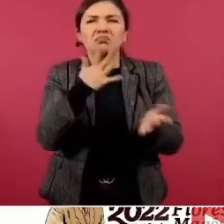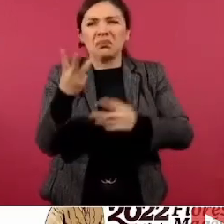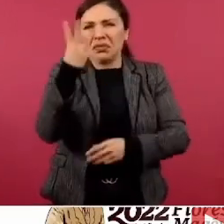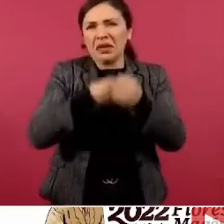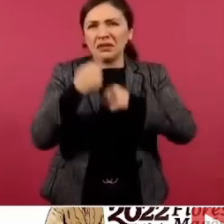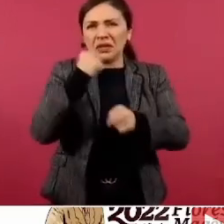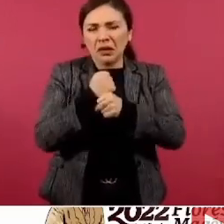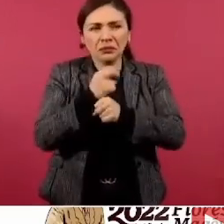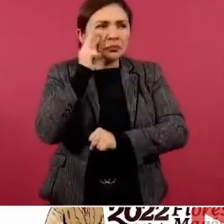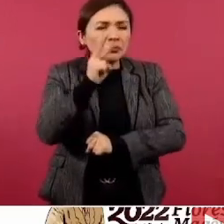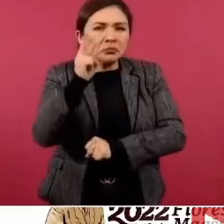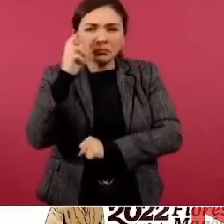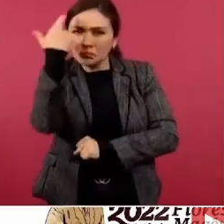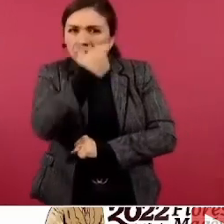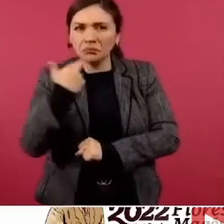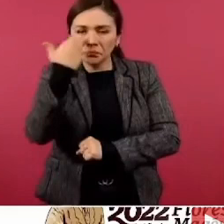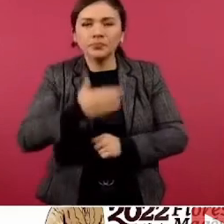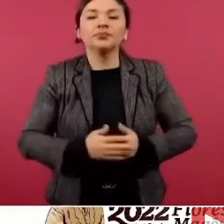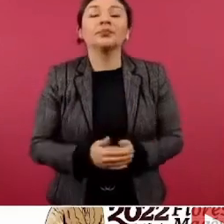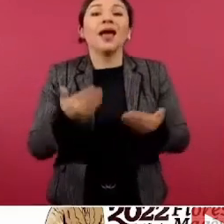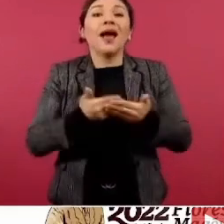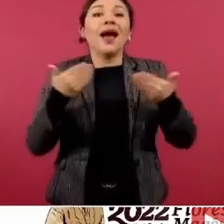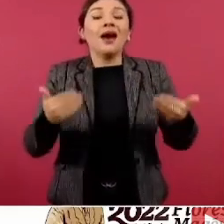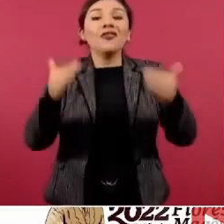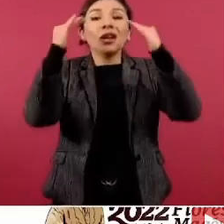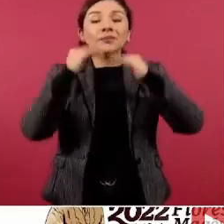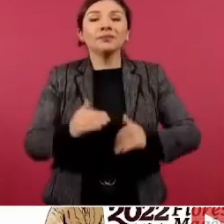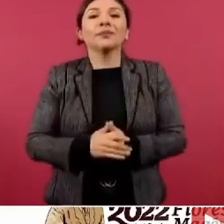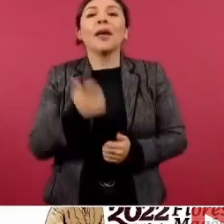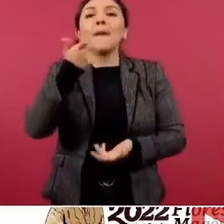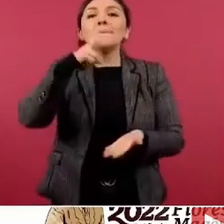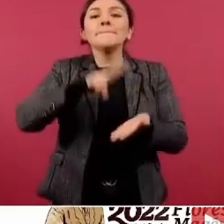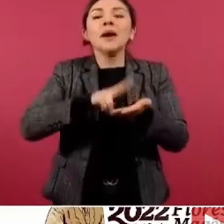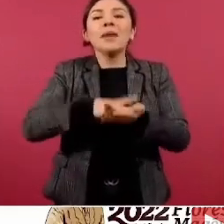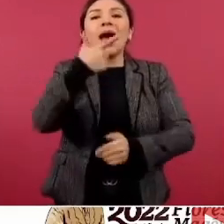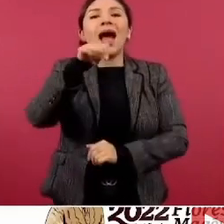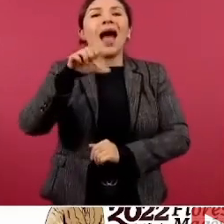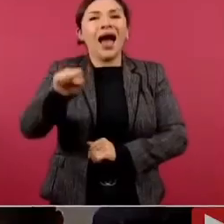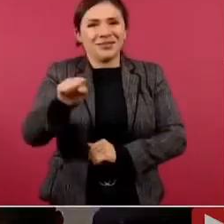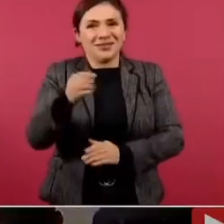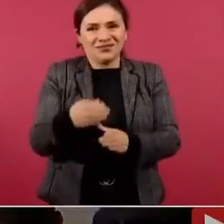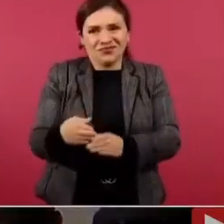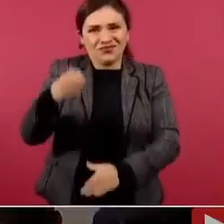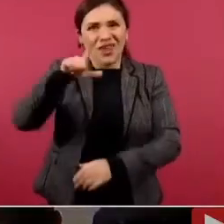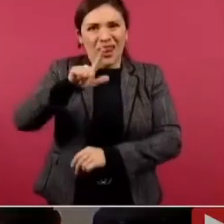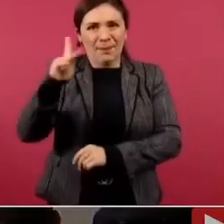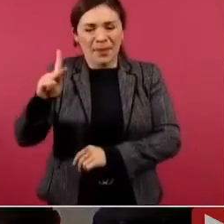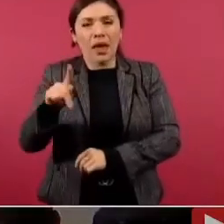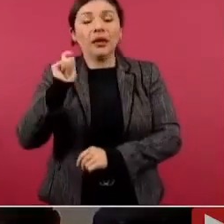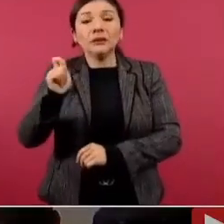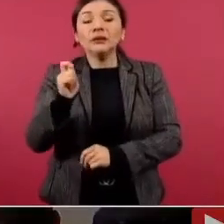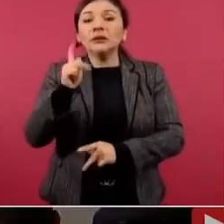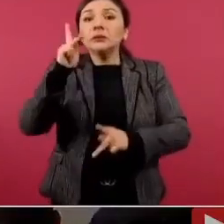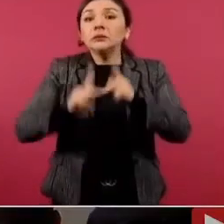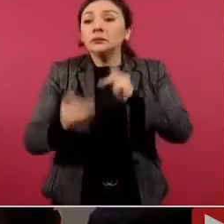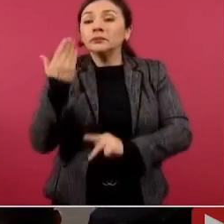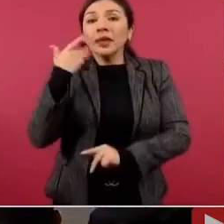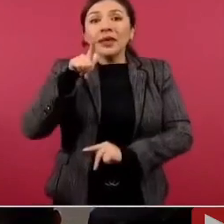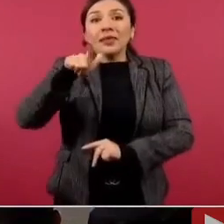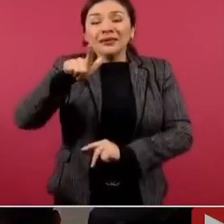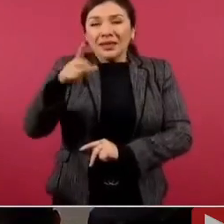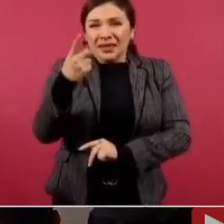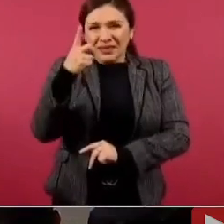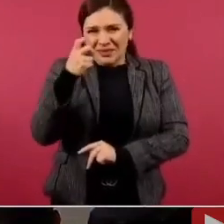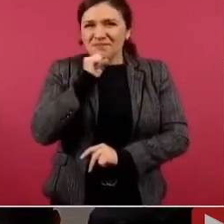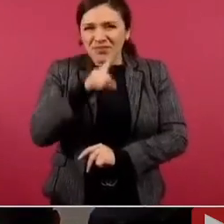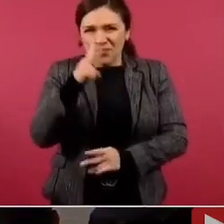de 3 años. Pasamos ahora al quiénes tienen los precios del gas LP, en donde con corte al 17 de diciembre de